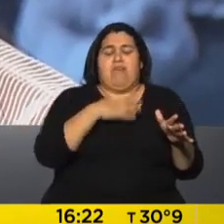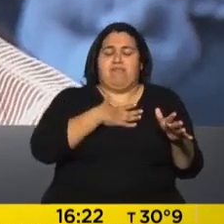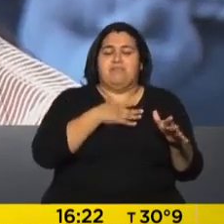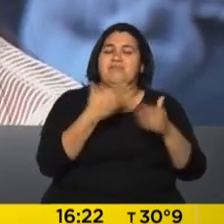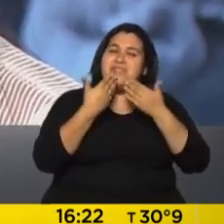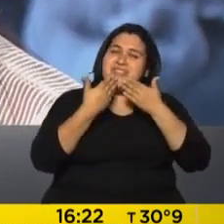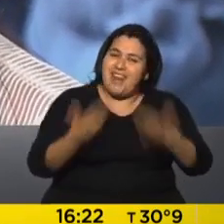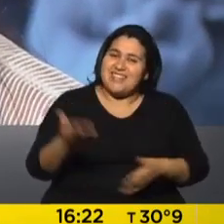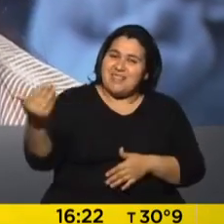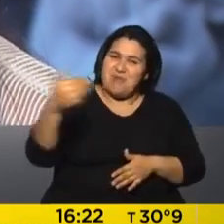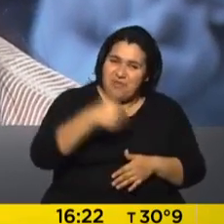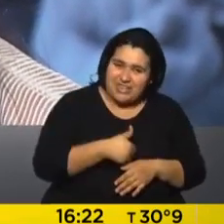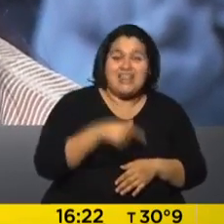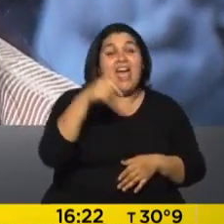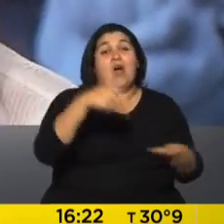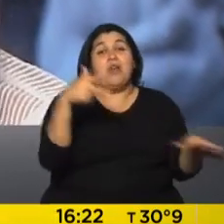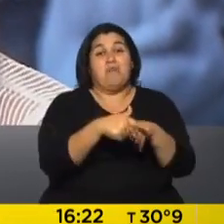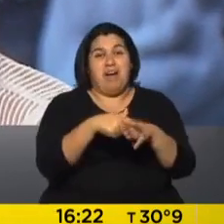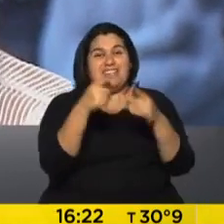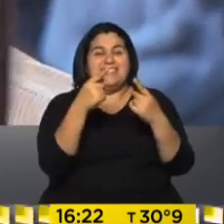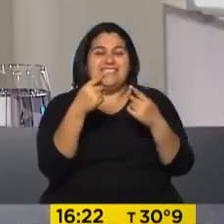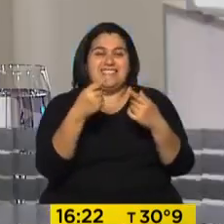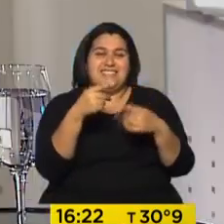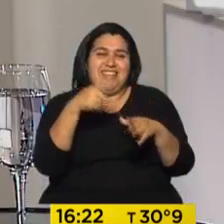gracias por venir. Gracias a vos. Nos vamos a la pausa escuchando una de gracias. Tus